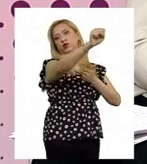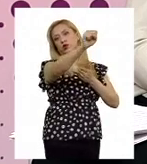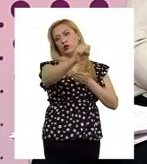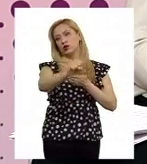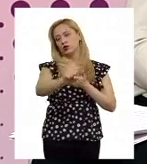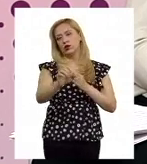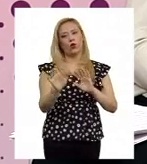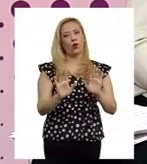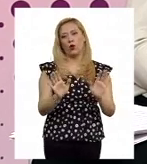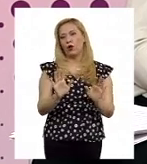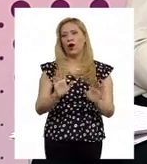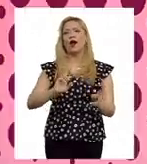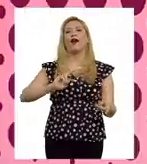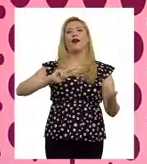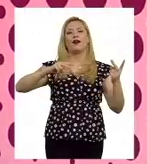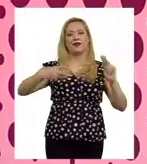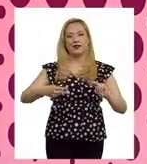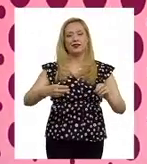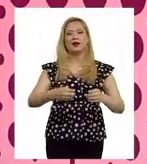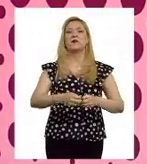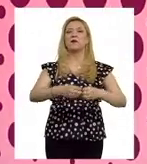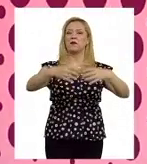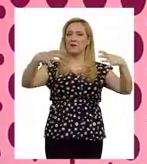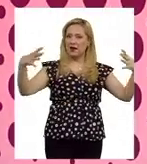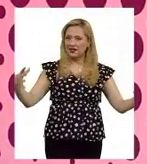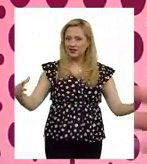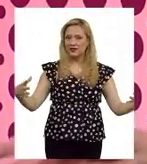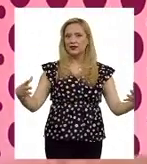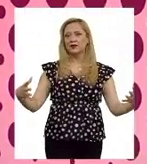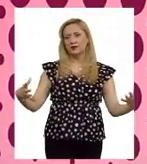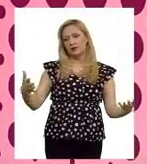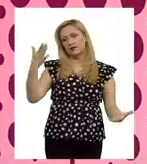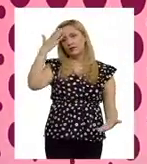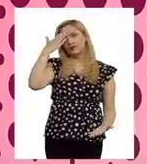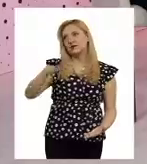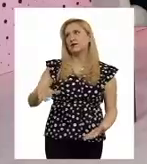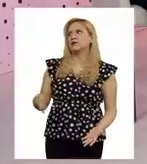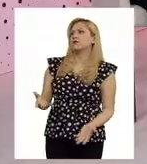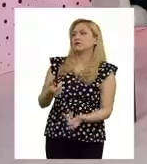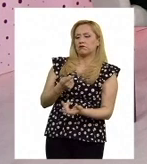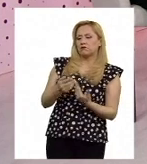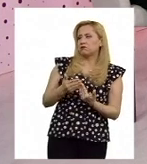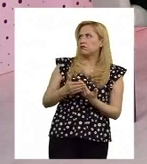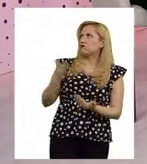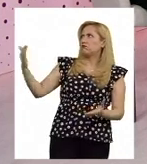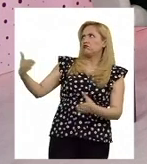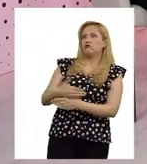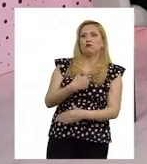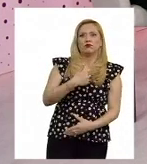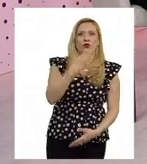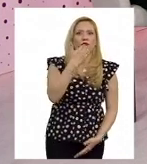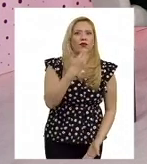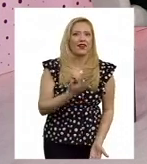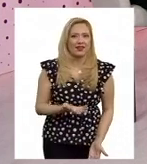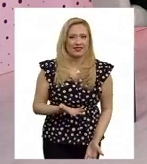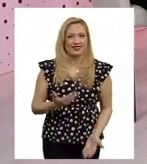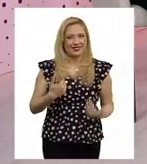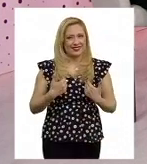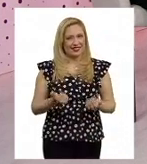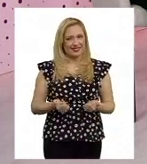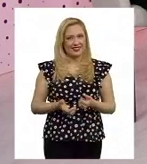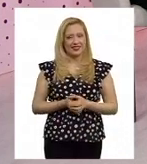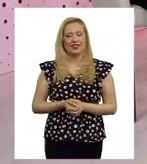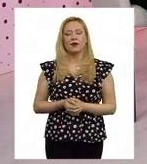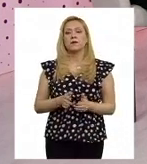medio ambiente al lugar donde se desplazaron, ¿no? Y termina siendo como de donde salieron. Esto es un tema. Otro tema